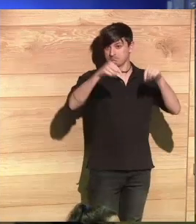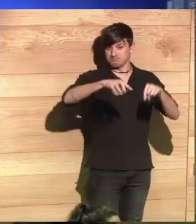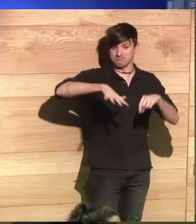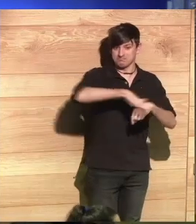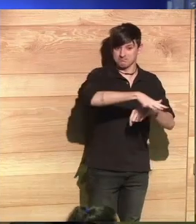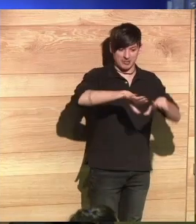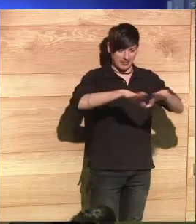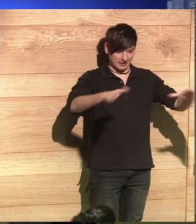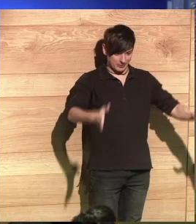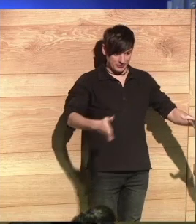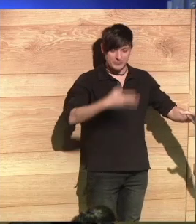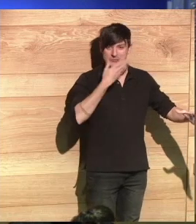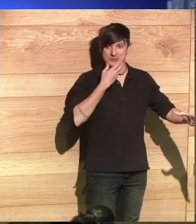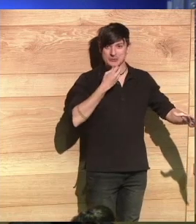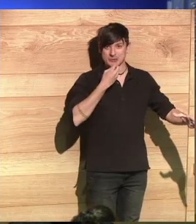escenario tan bonito,